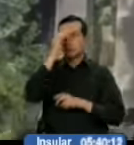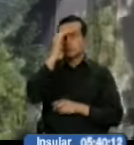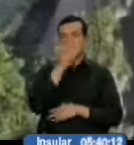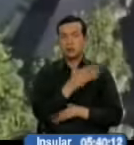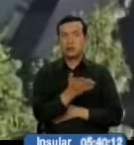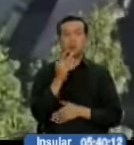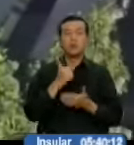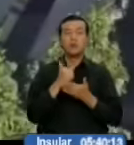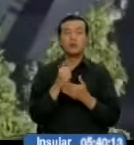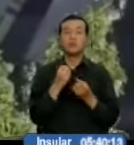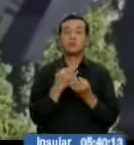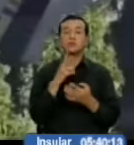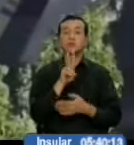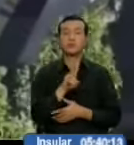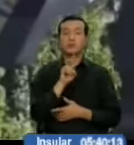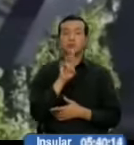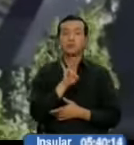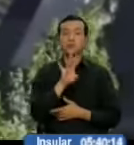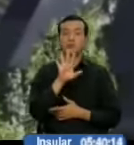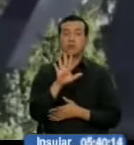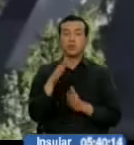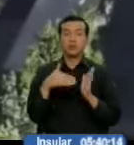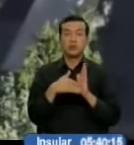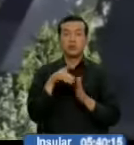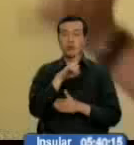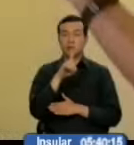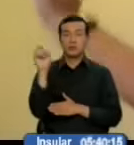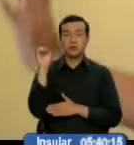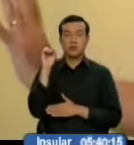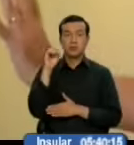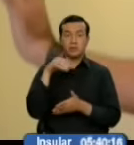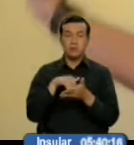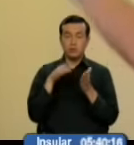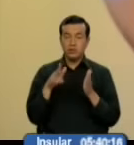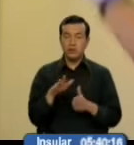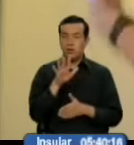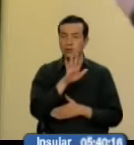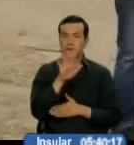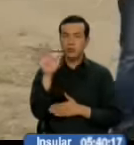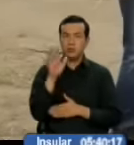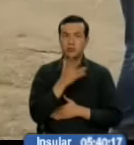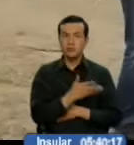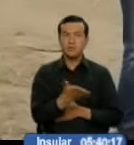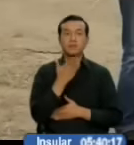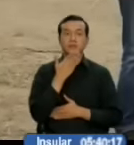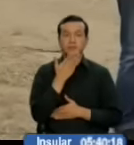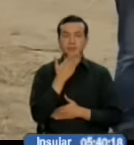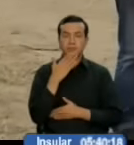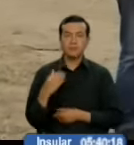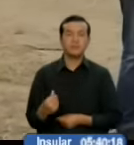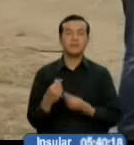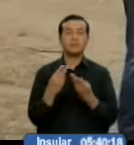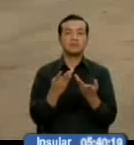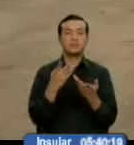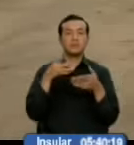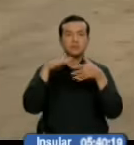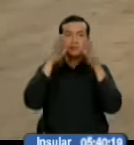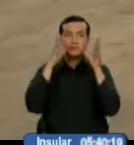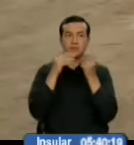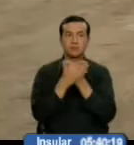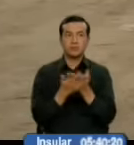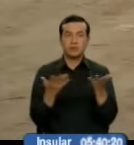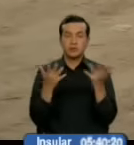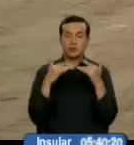se beneficiarán 275.100 estudiantes. 55 de estos planteles serán entregados en diciembre.